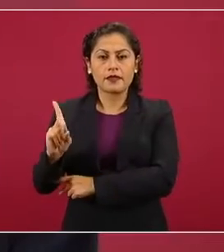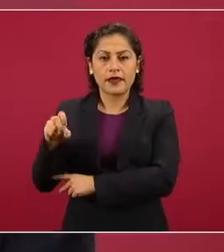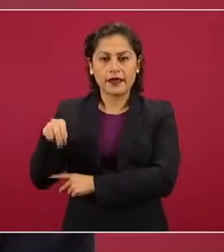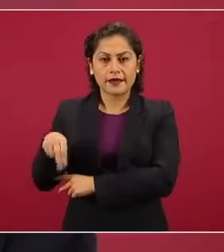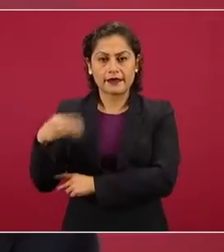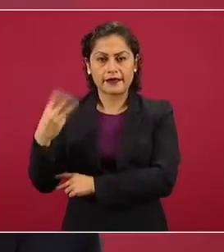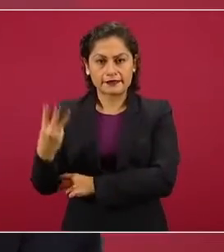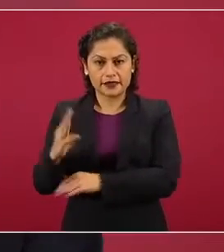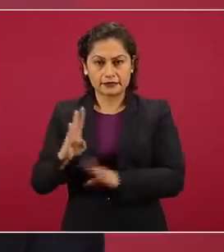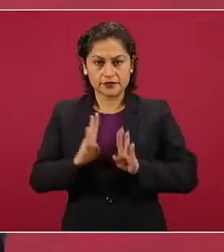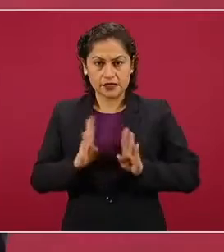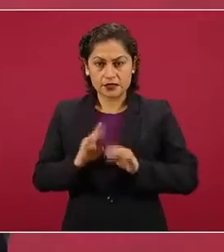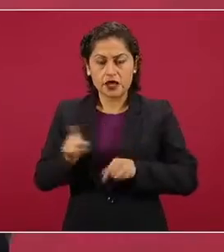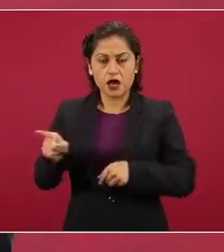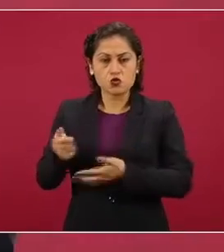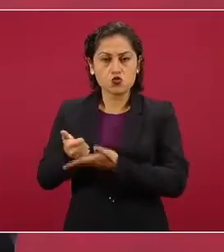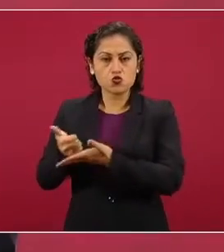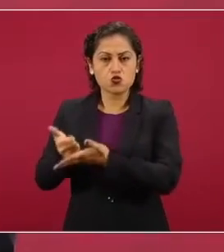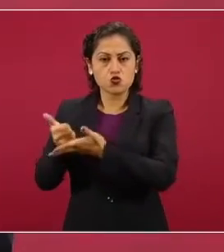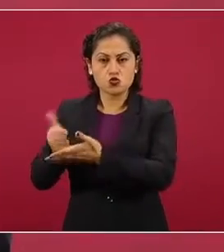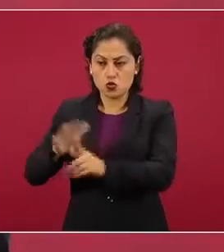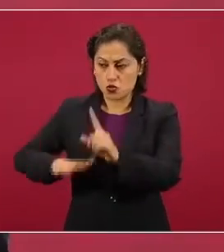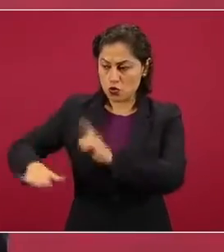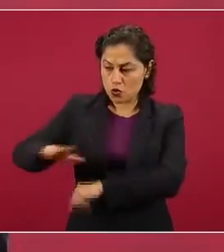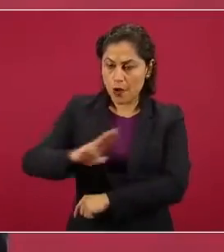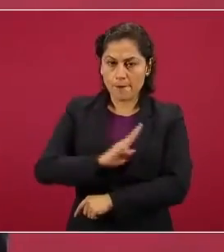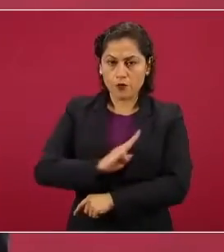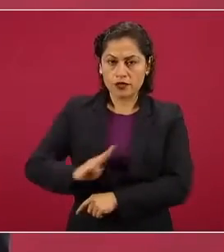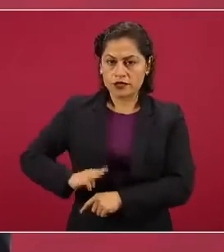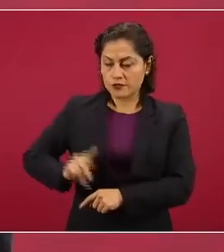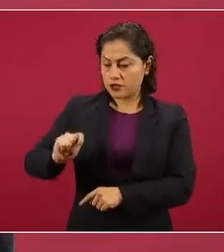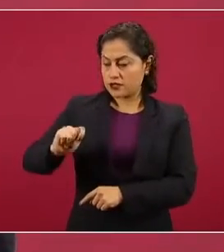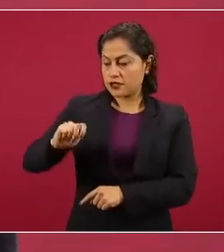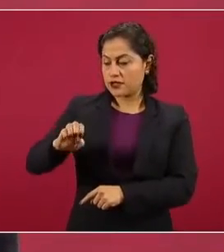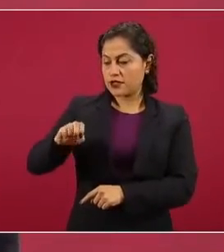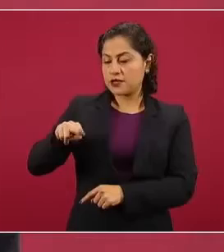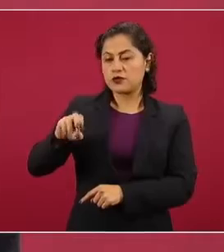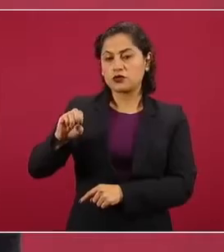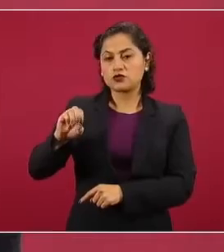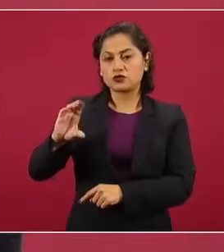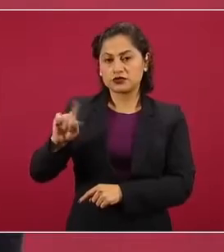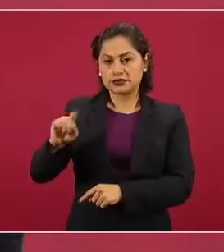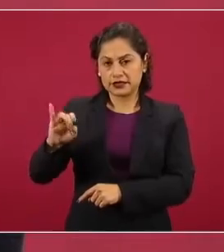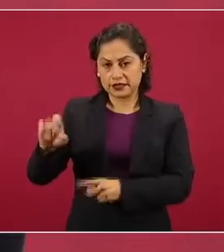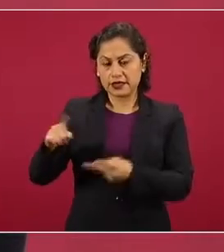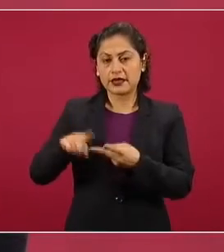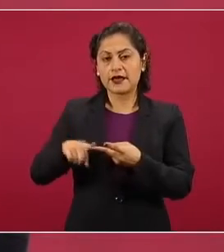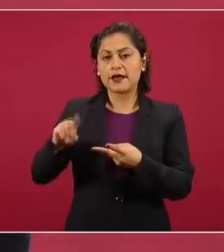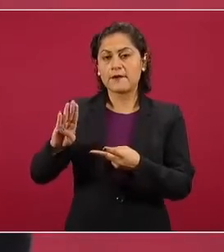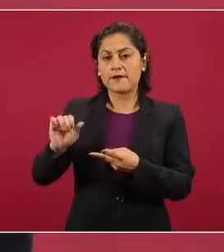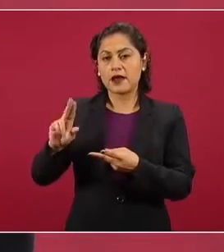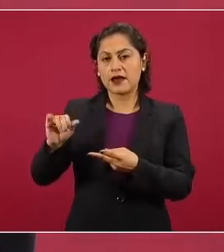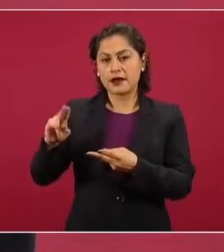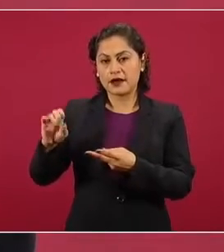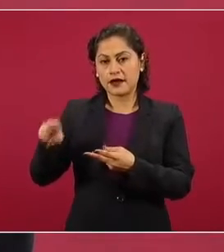todo lo que es Tenosique, Balancán, Zapata